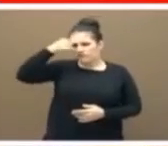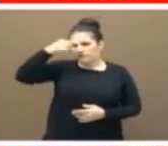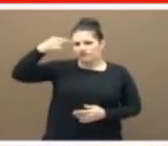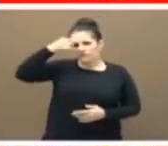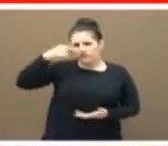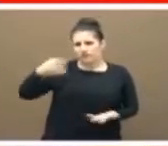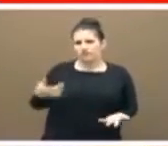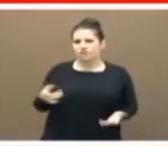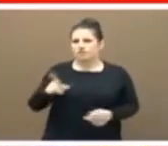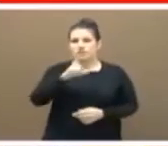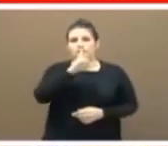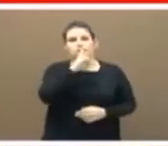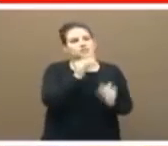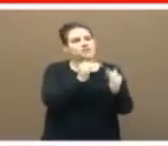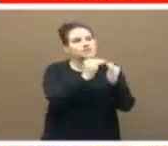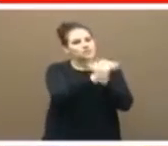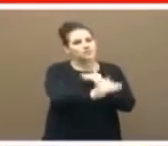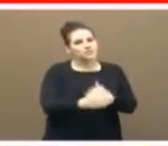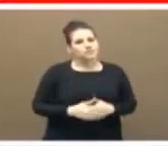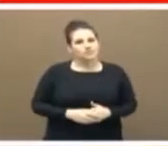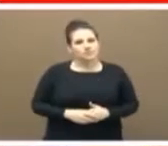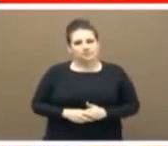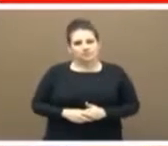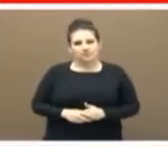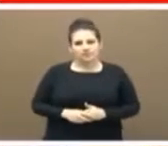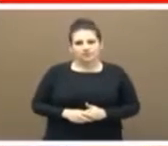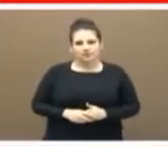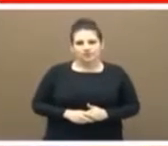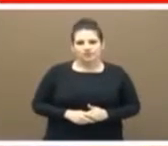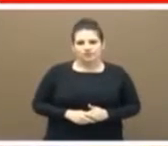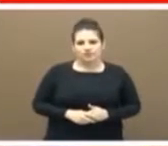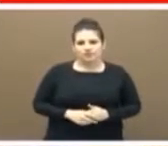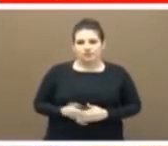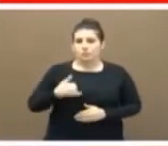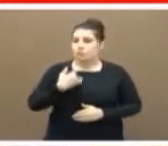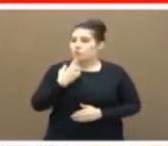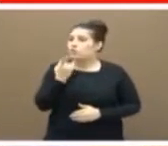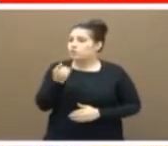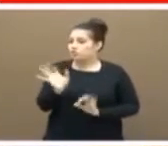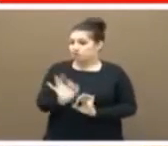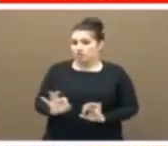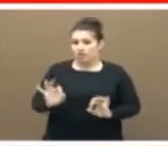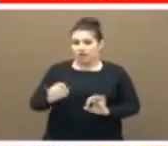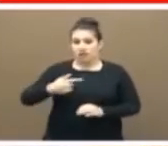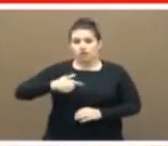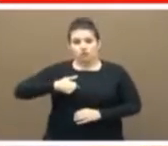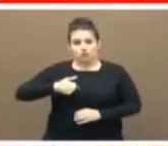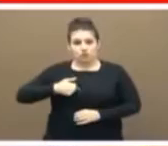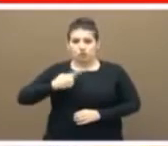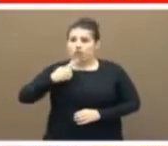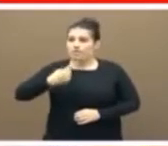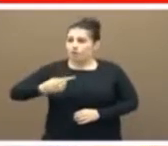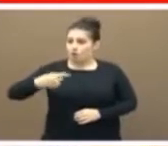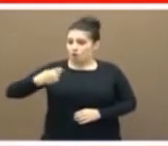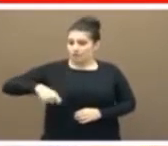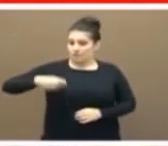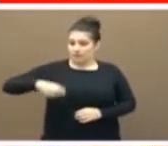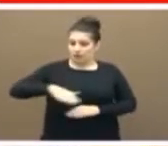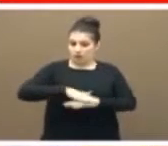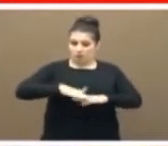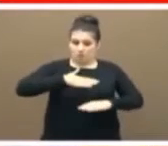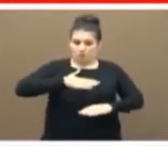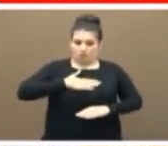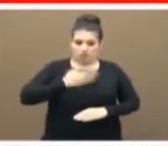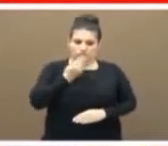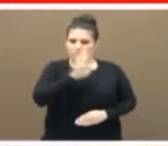Silencio. Cuando tienen esa obsesión es porque, sin decirlo, yo no he dicho que yo presida el gobierno de los mejores, no